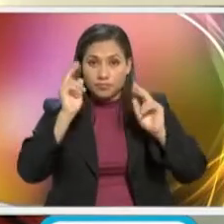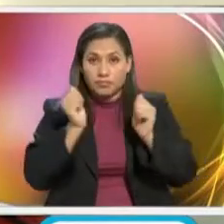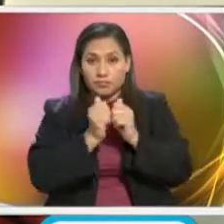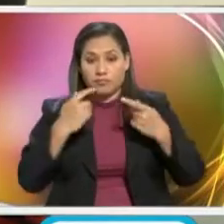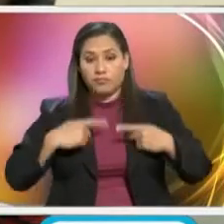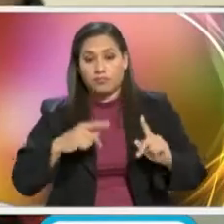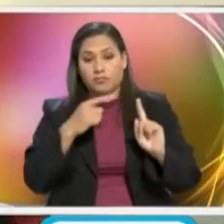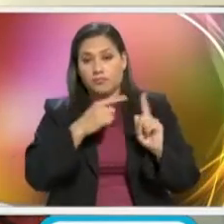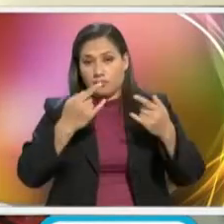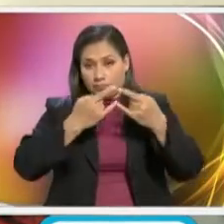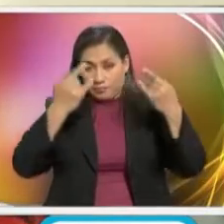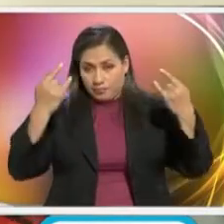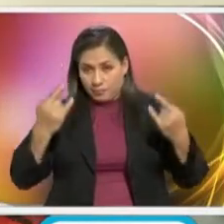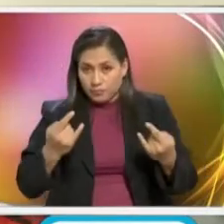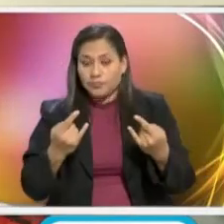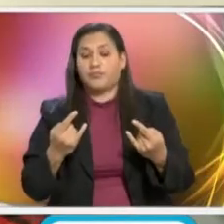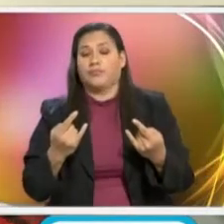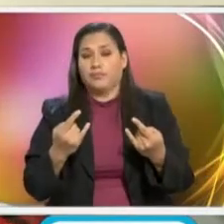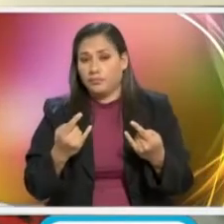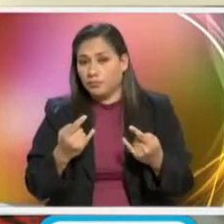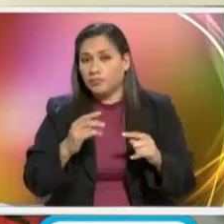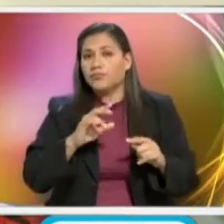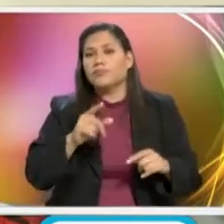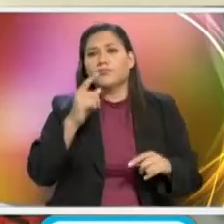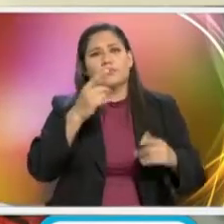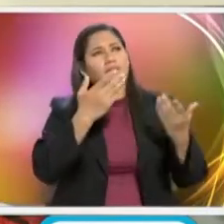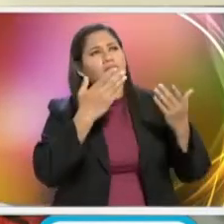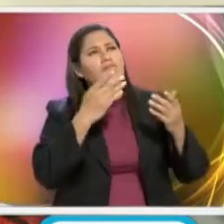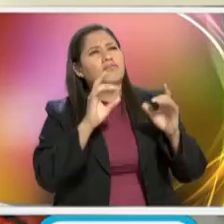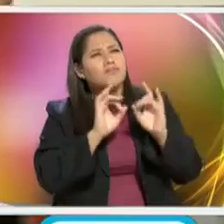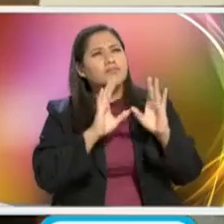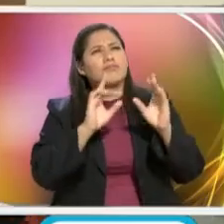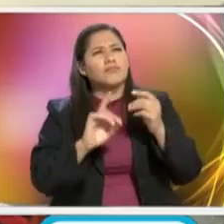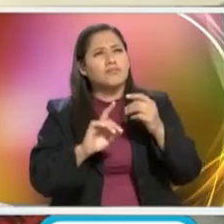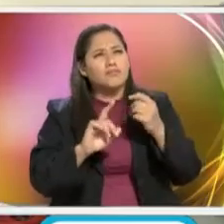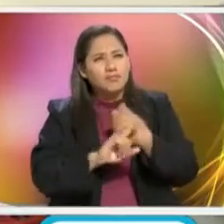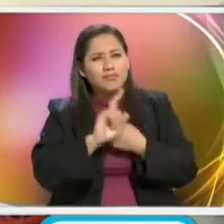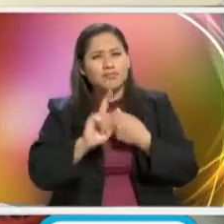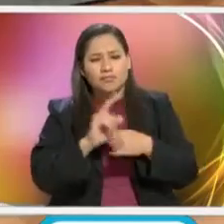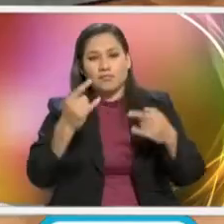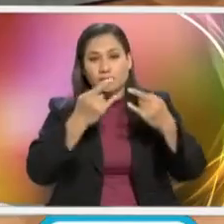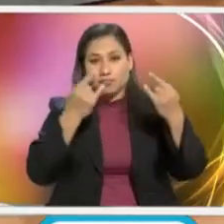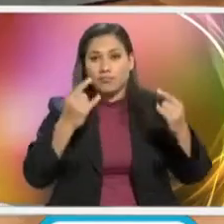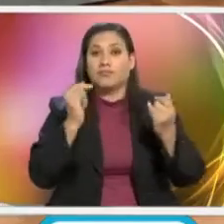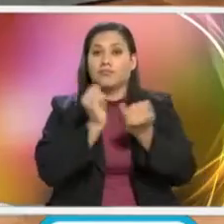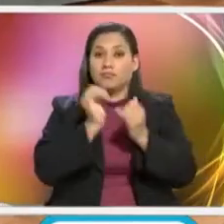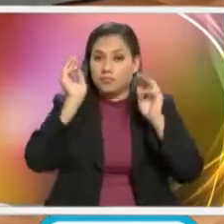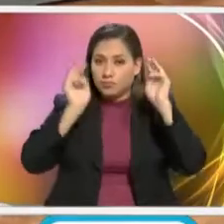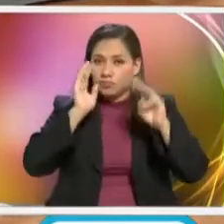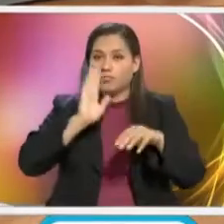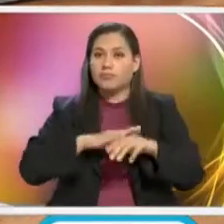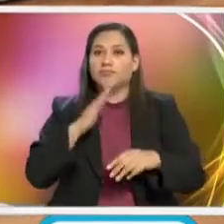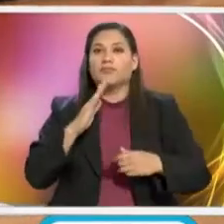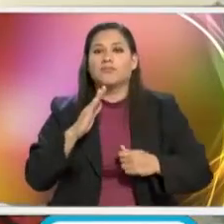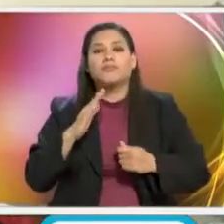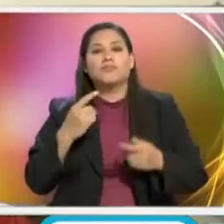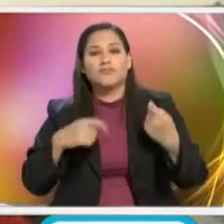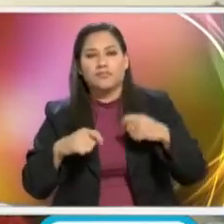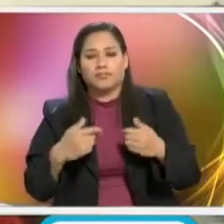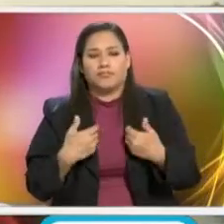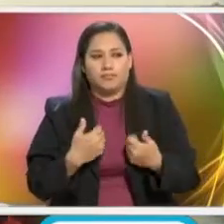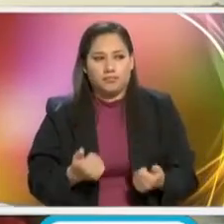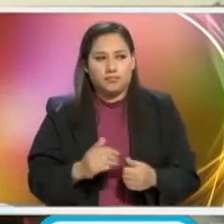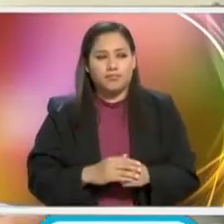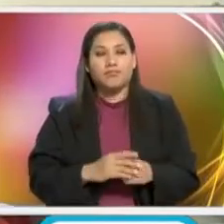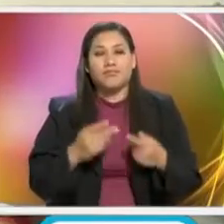personaje histórico que lo lleva por el hecho histórico que va a narrar y por el museo, lo hace mucho más amable. Sí. A lo mejor